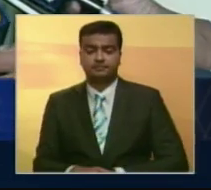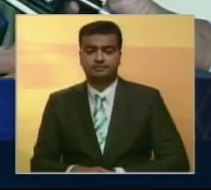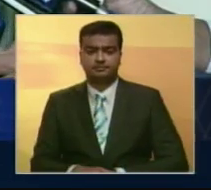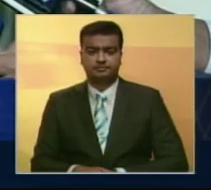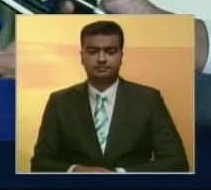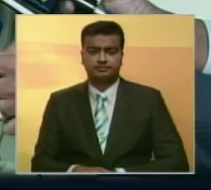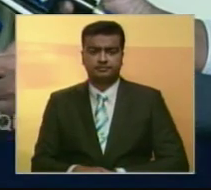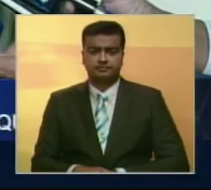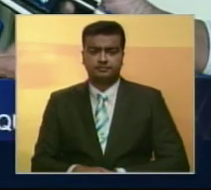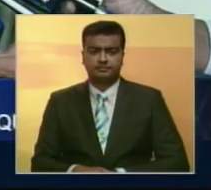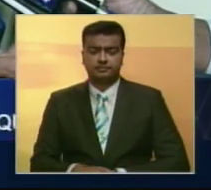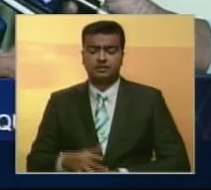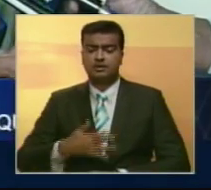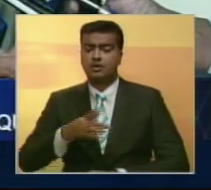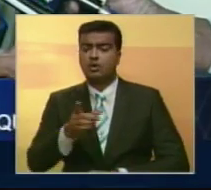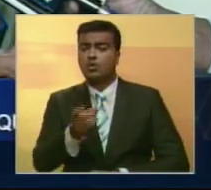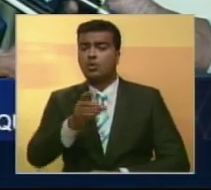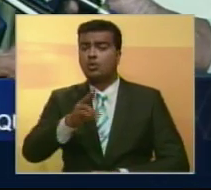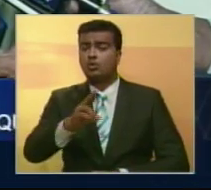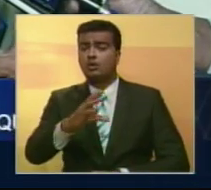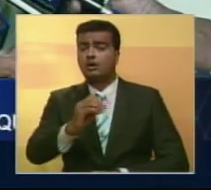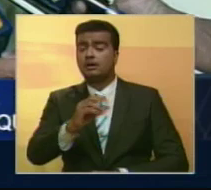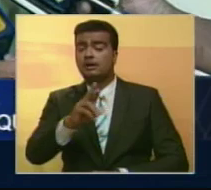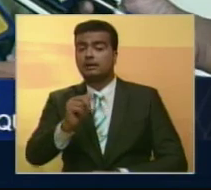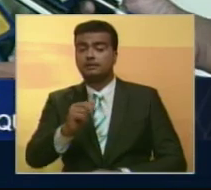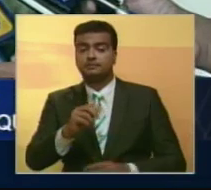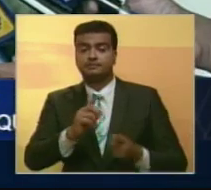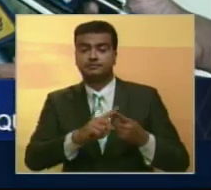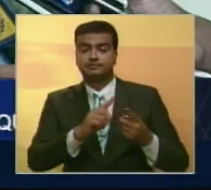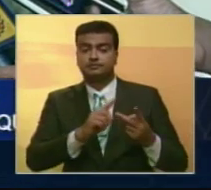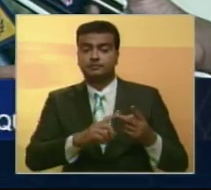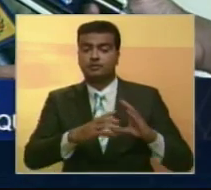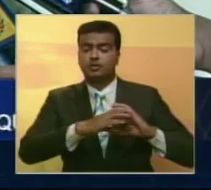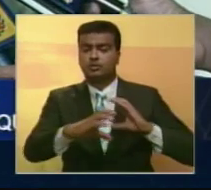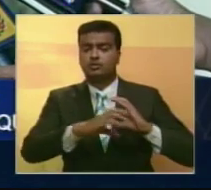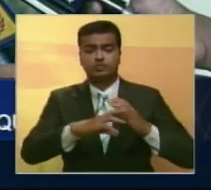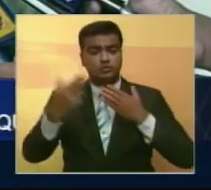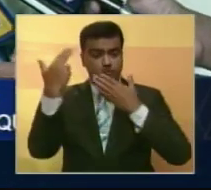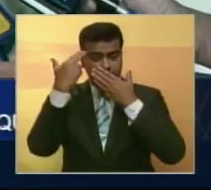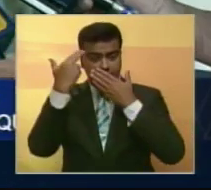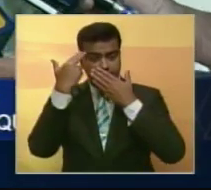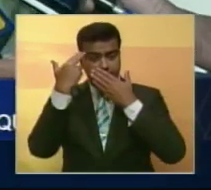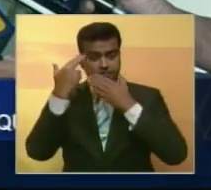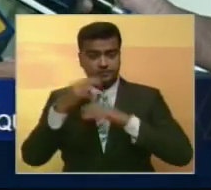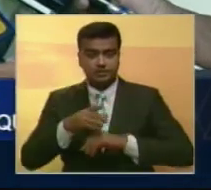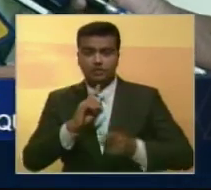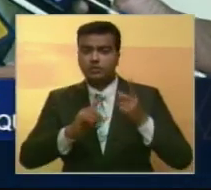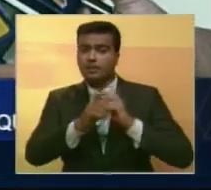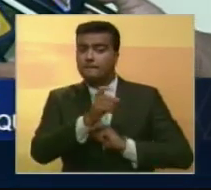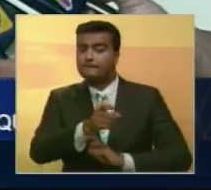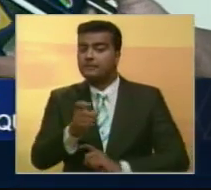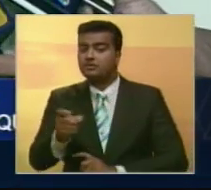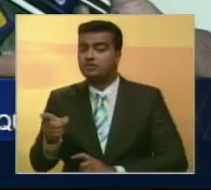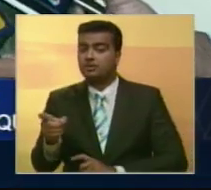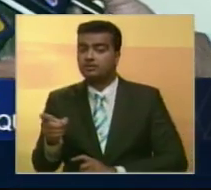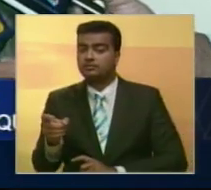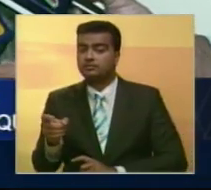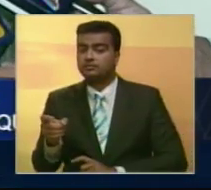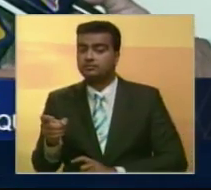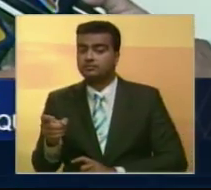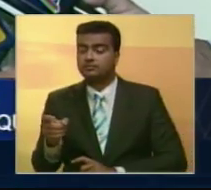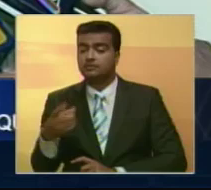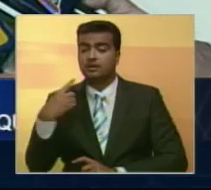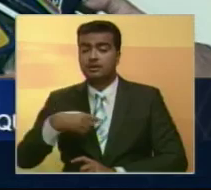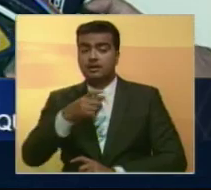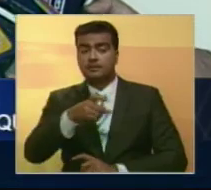de sentido Guacara-Mariara, un autobús secuestrado por varios ciudadanos en la cual llevaban sometidas a